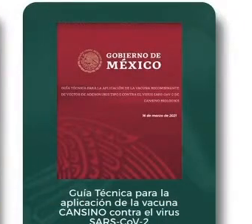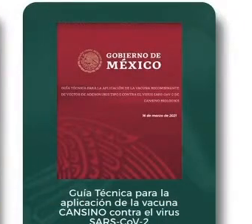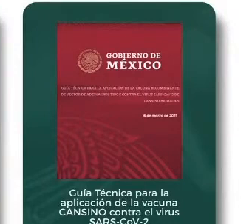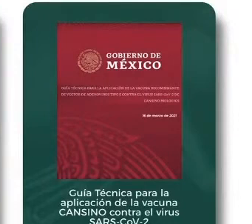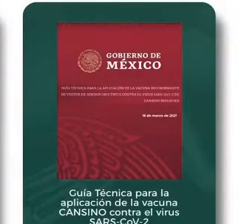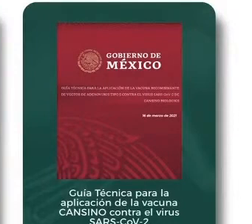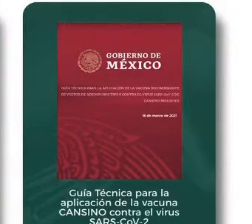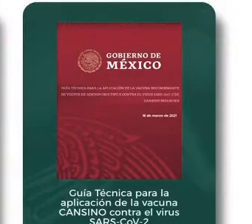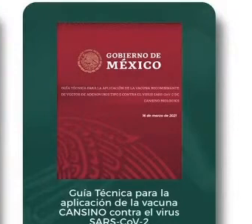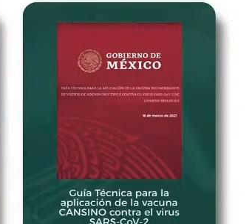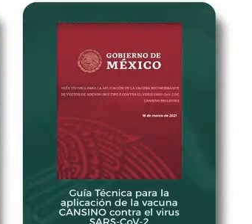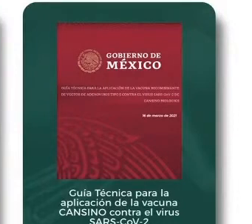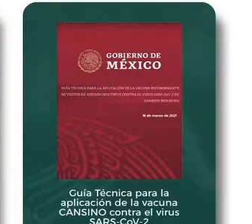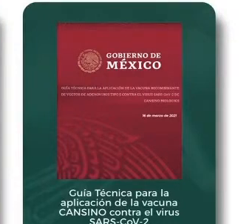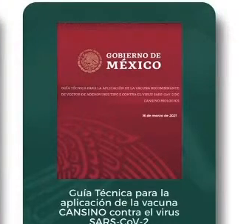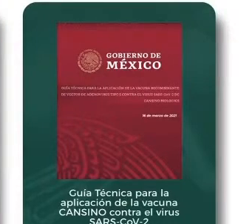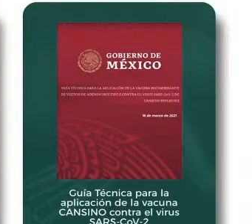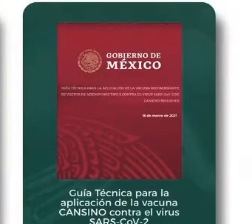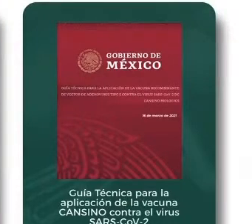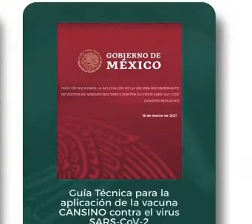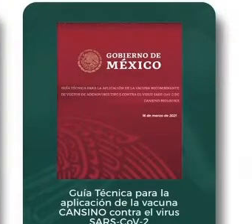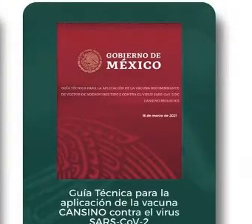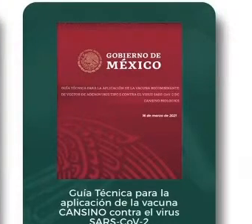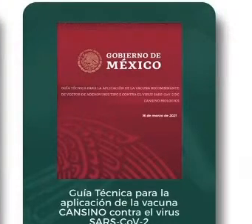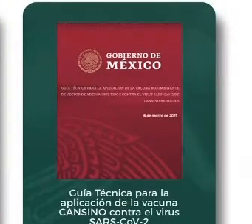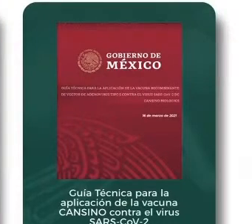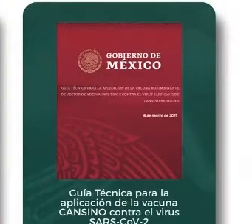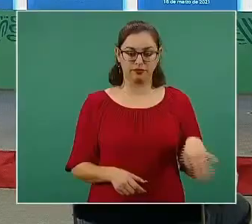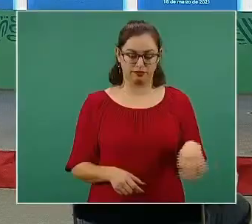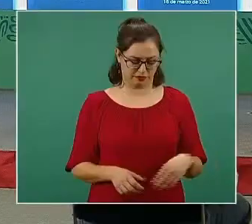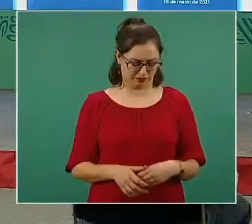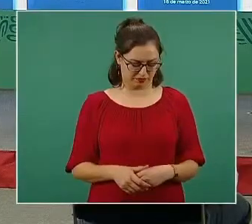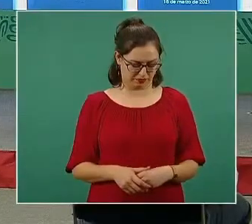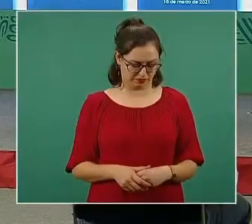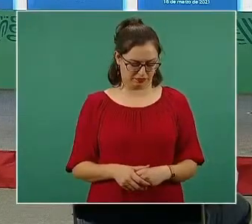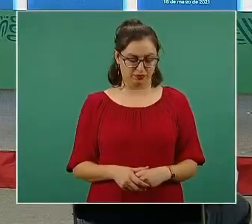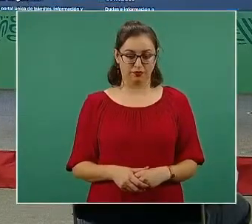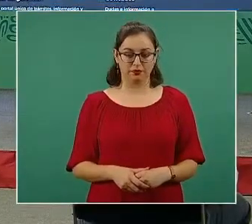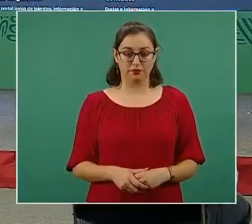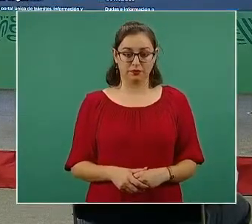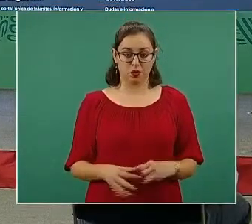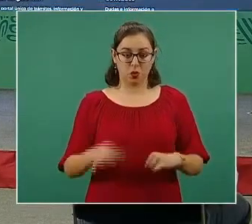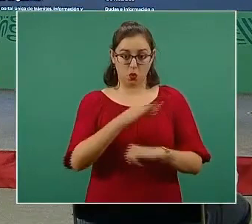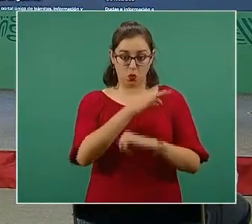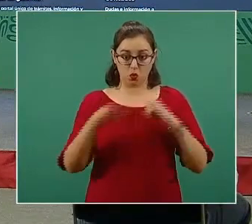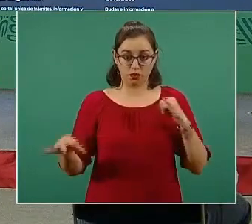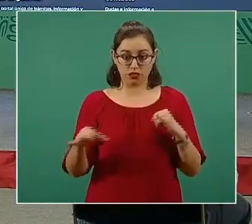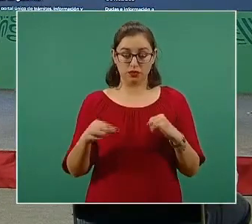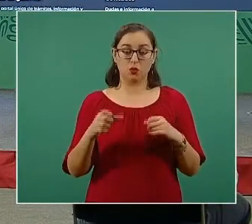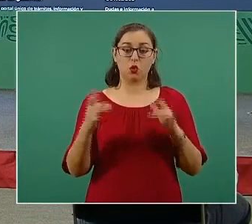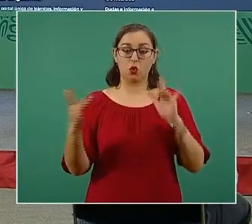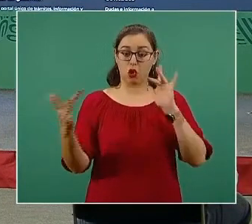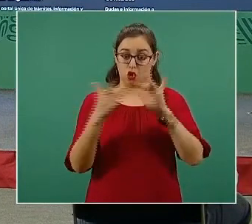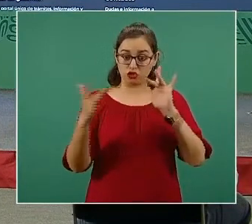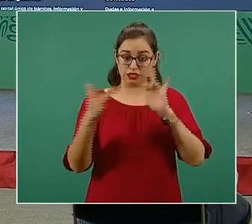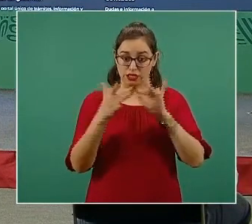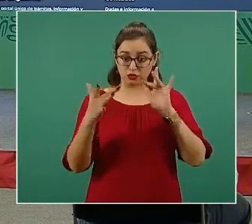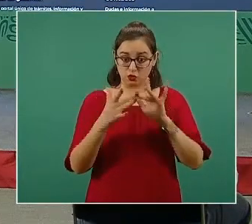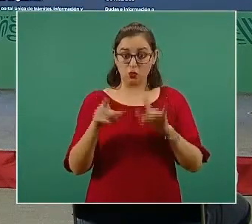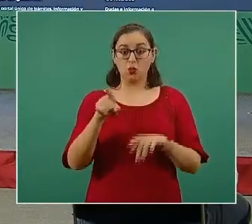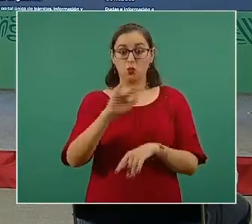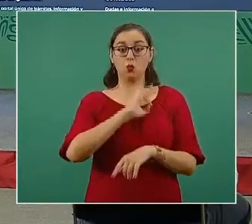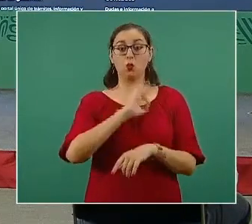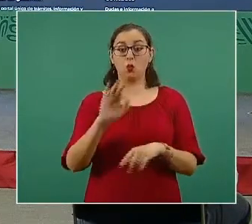la vacunación contra la COVID-19. Y finalmente, en la pestaña de contacto, usted podrá